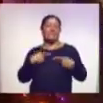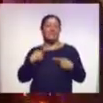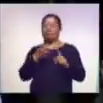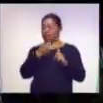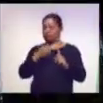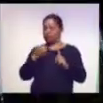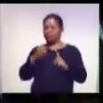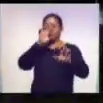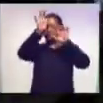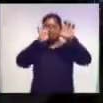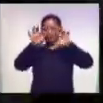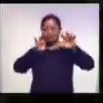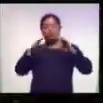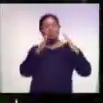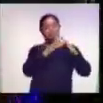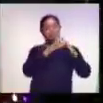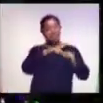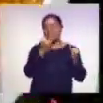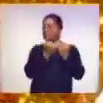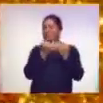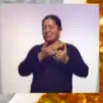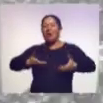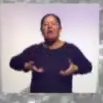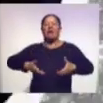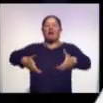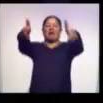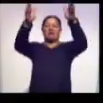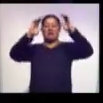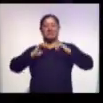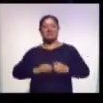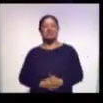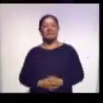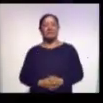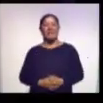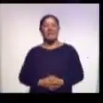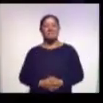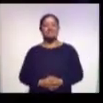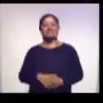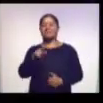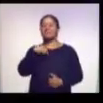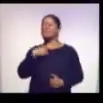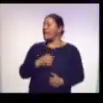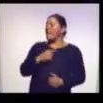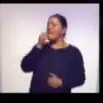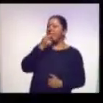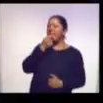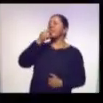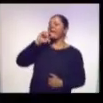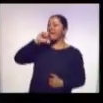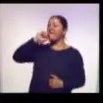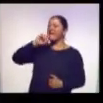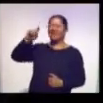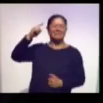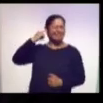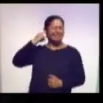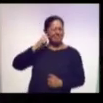para adornar no solo su casa, sino calles enteras. Nos organizamos mediante silbidos, nada más. ¡Ey, compadre! Como ahorita ni somos compadres, pero